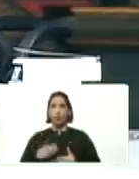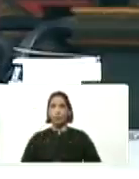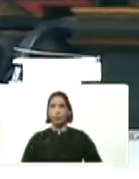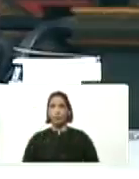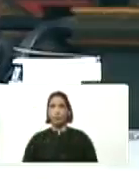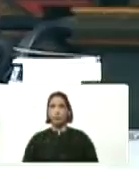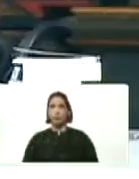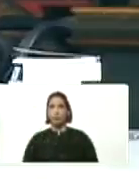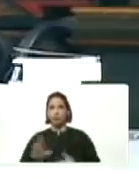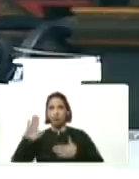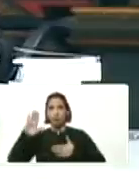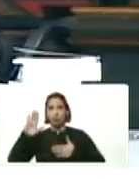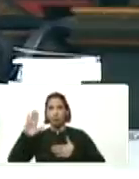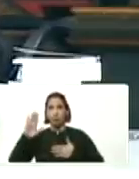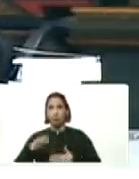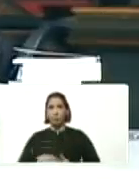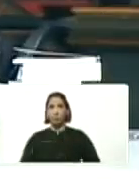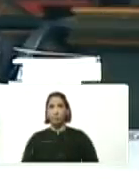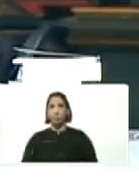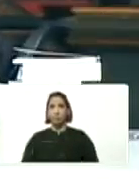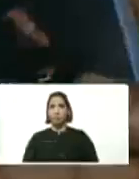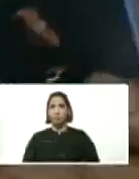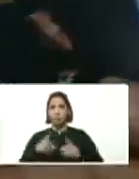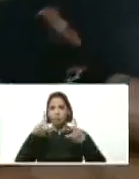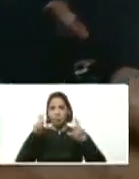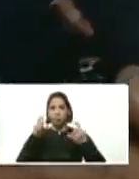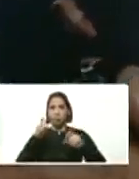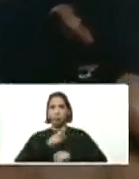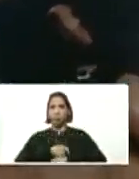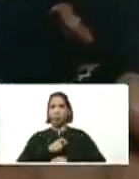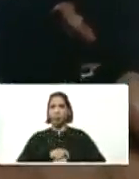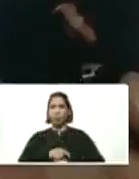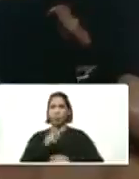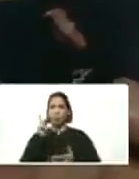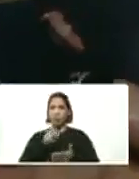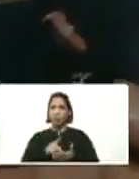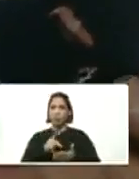Miren la juramentación. Ajá. Se va un tiempo y llega un tiempo.